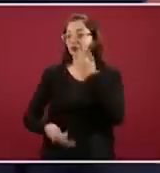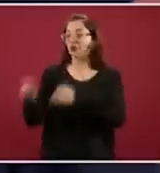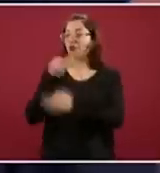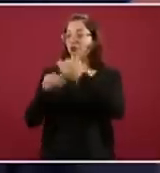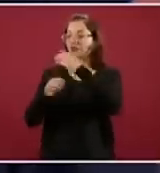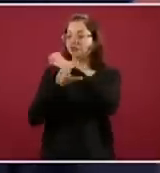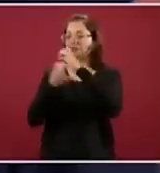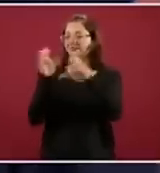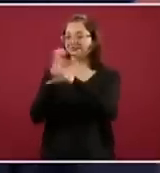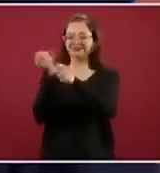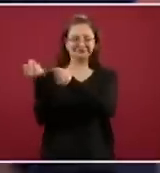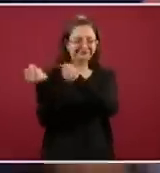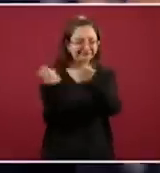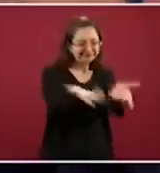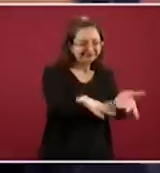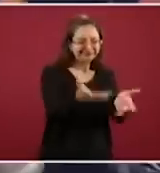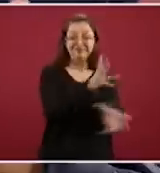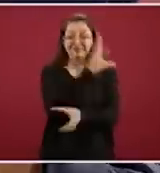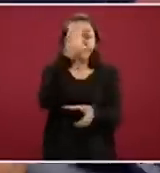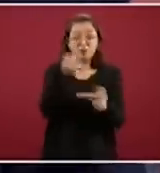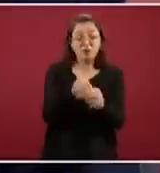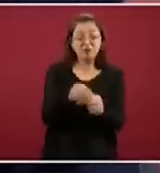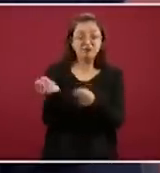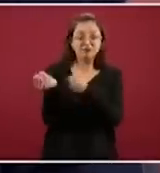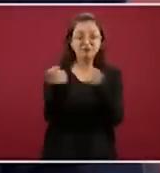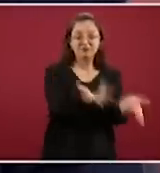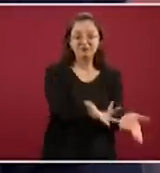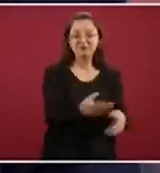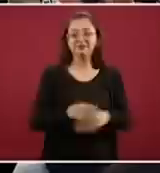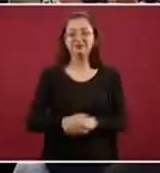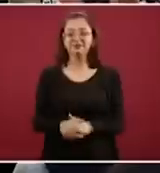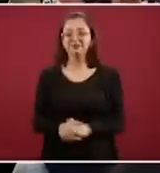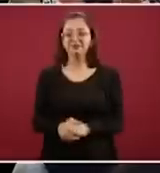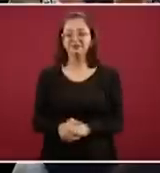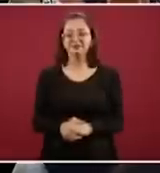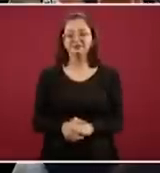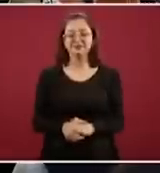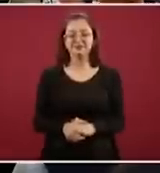todo, todo, completamente.